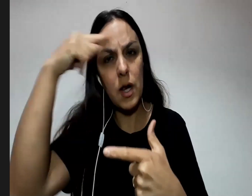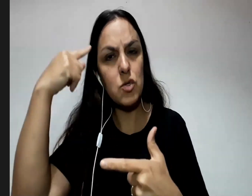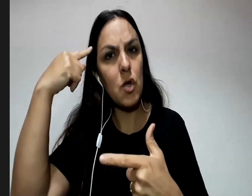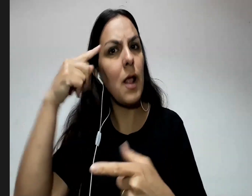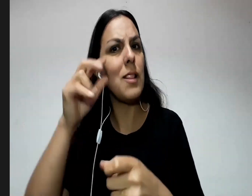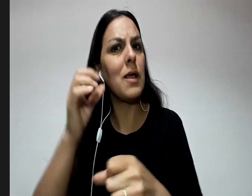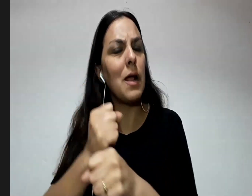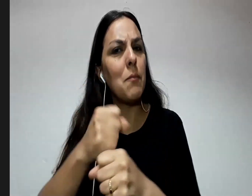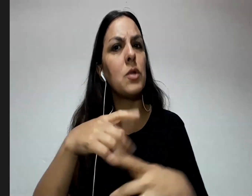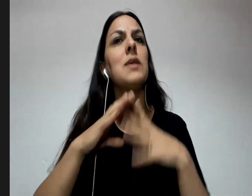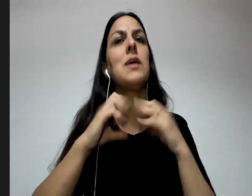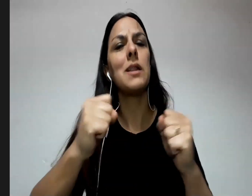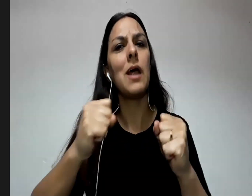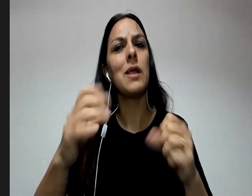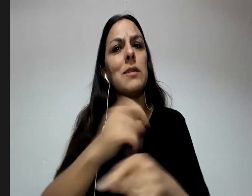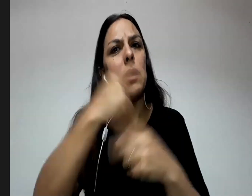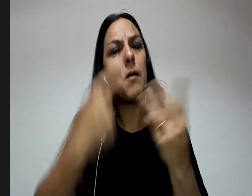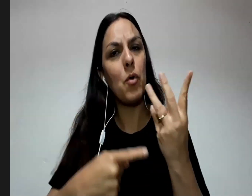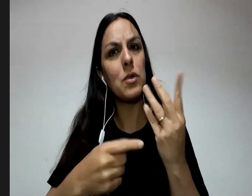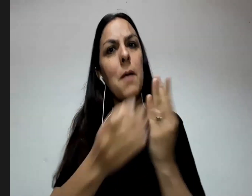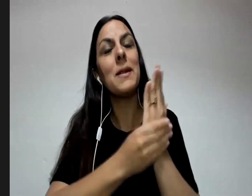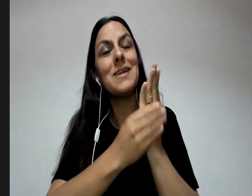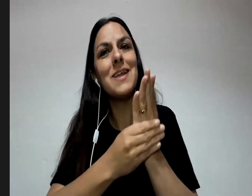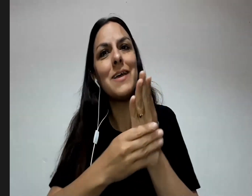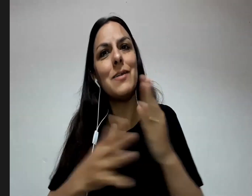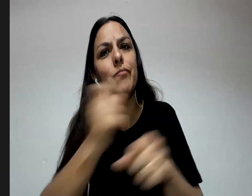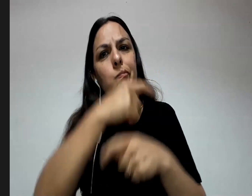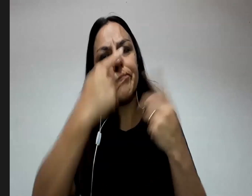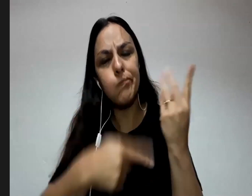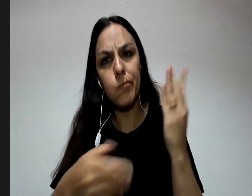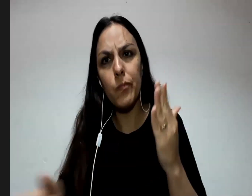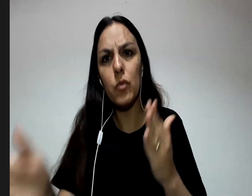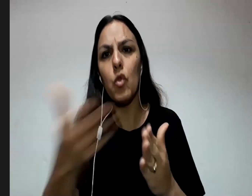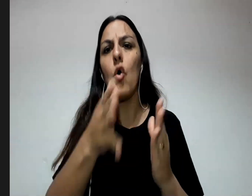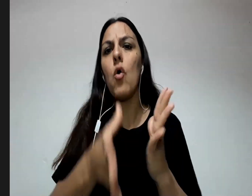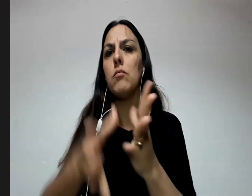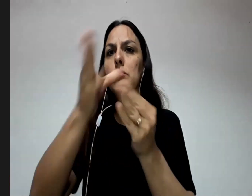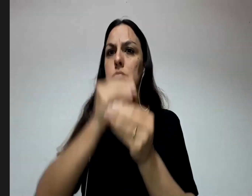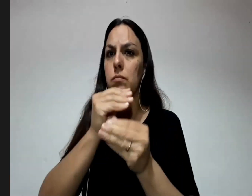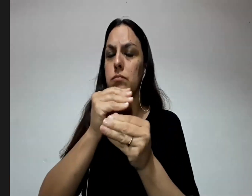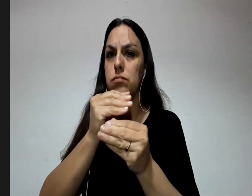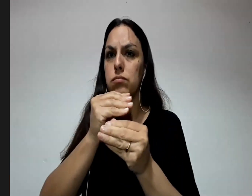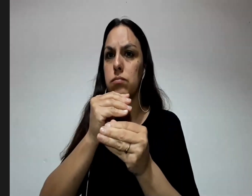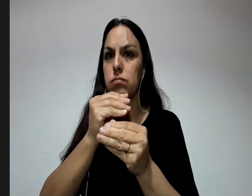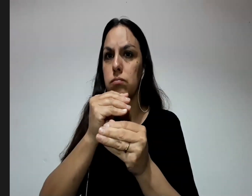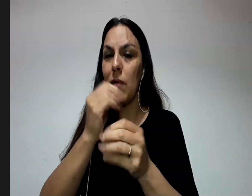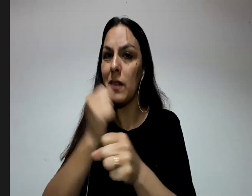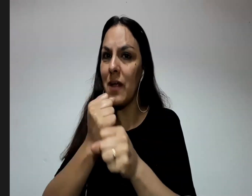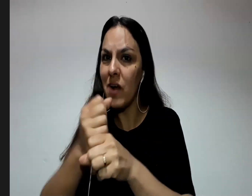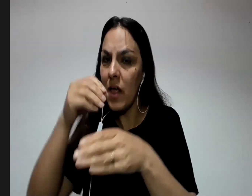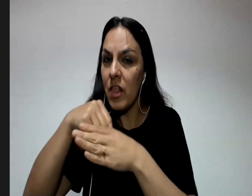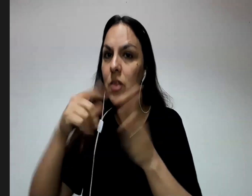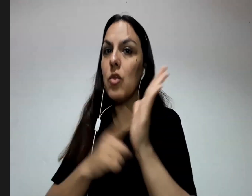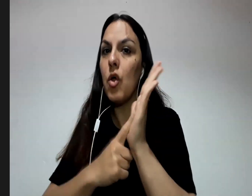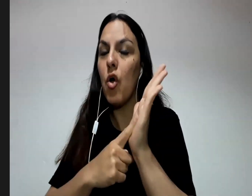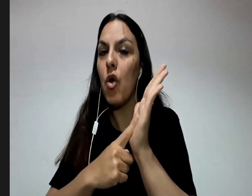el Ministerio de Transporte apliquen hoy actualmente el decreto 118/06, ha